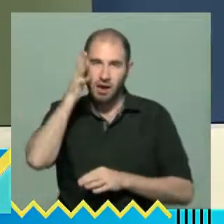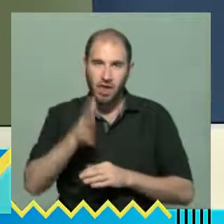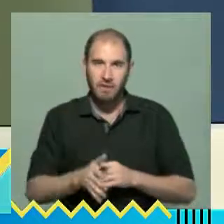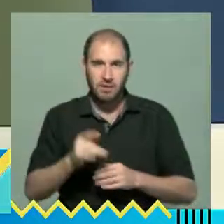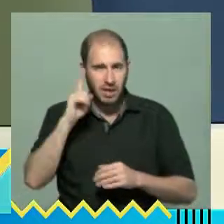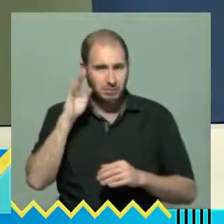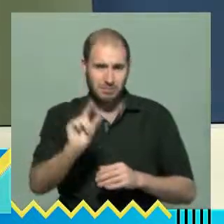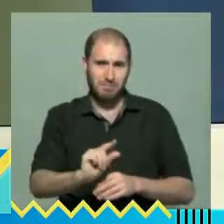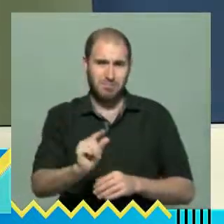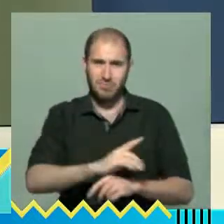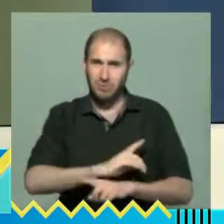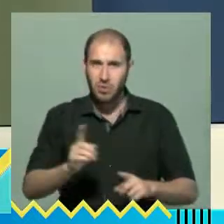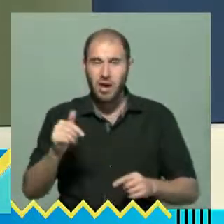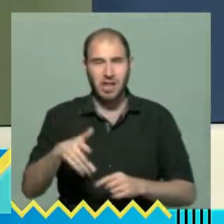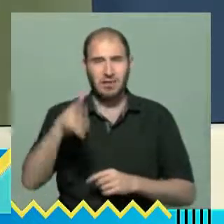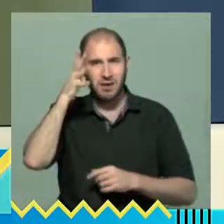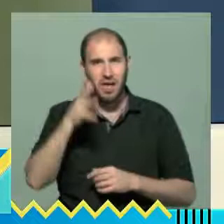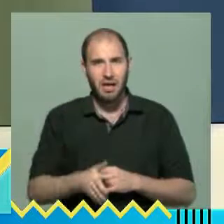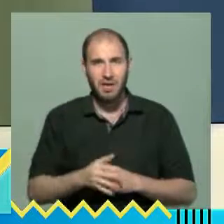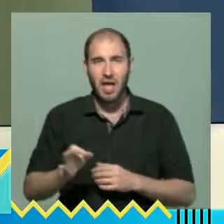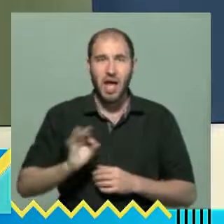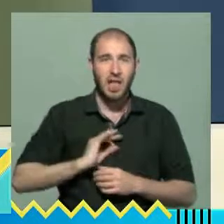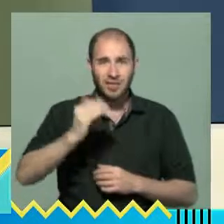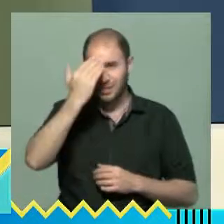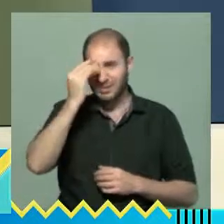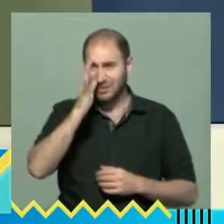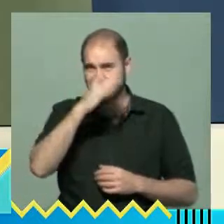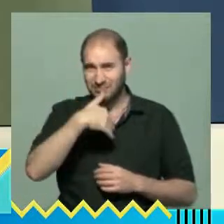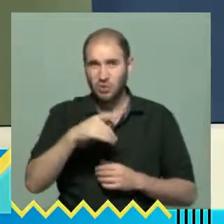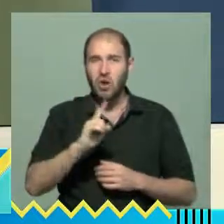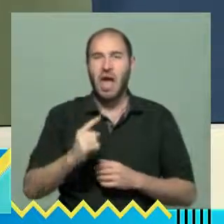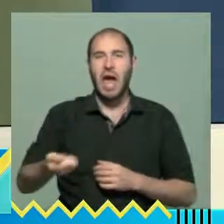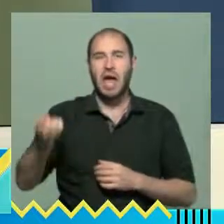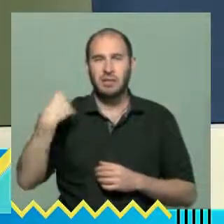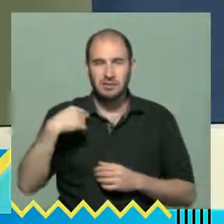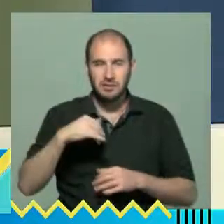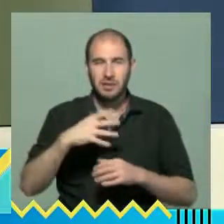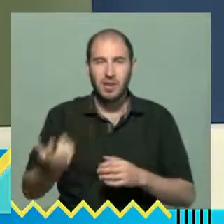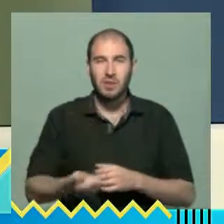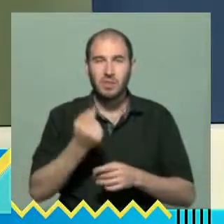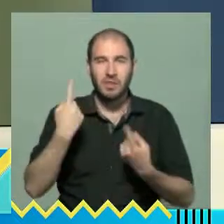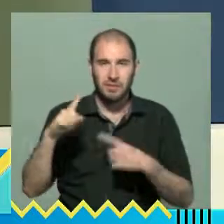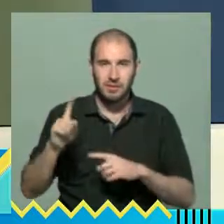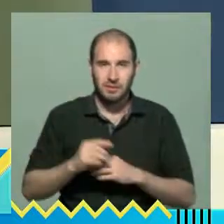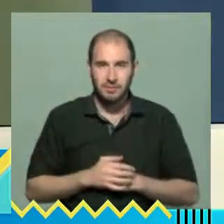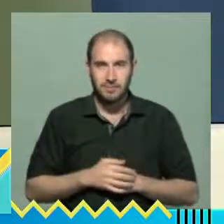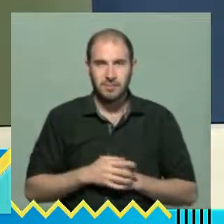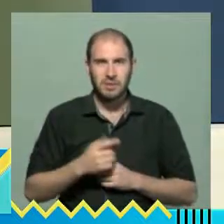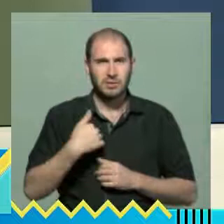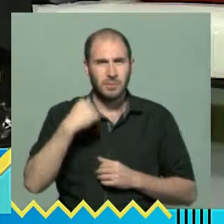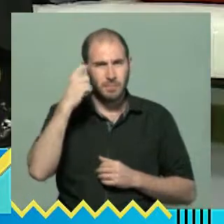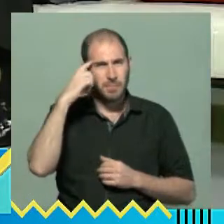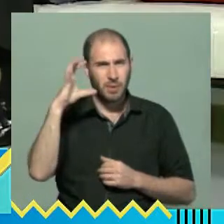error menor, es un error conceptual que tiene 15 años de antigüedad, no es que ayer se ha encontrado algo distinto. Bueno, yo todavía me acuerdo